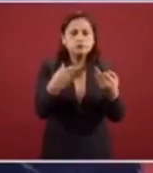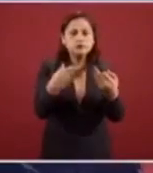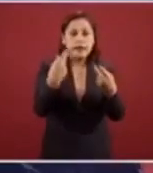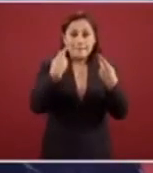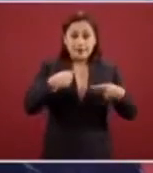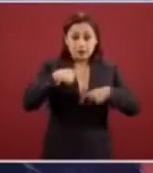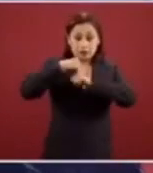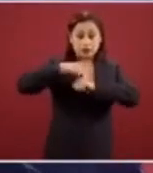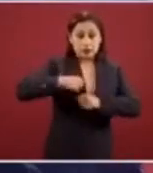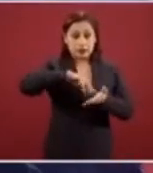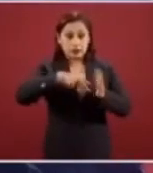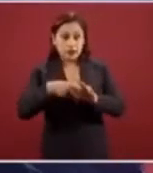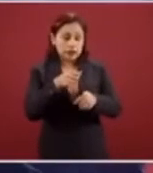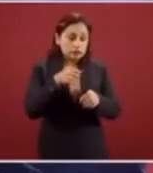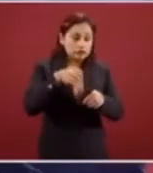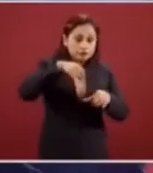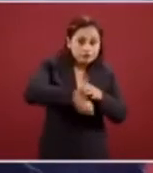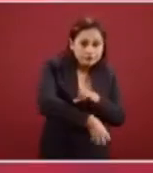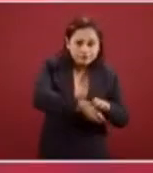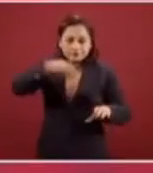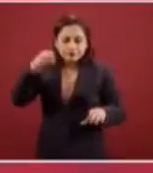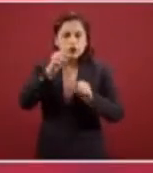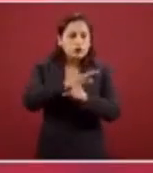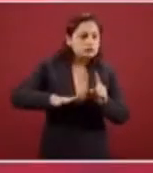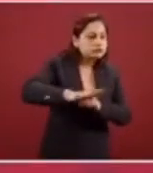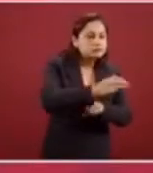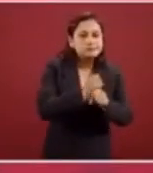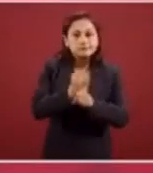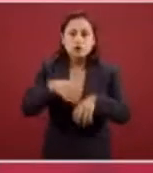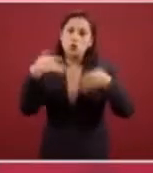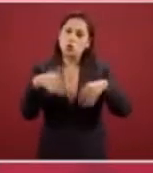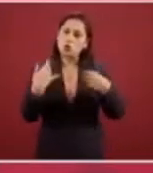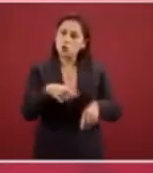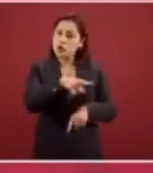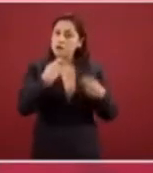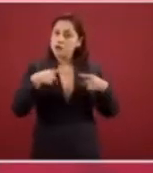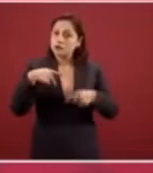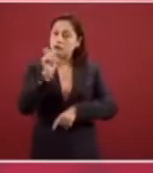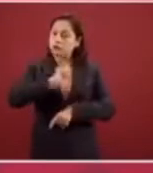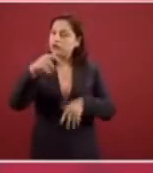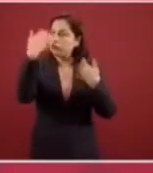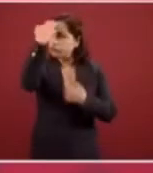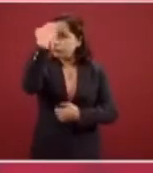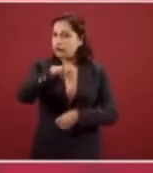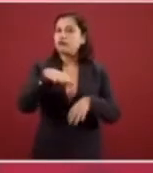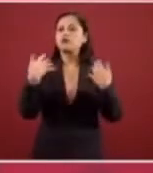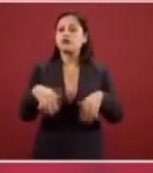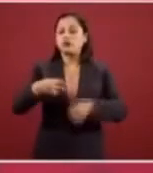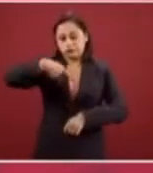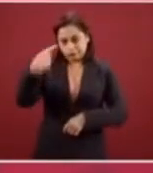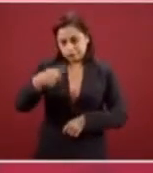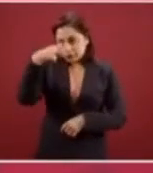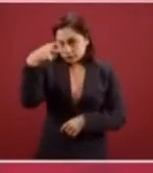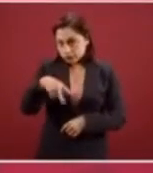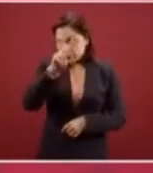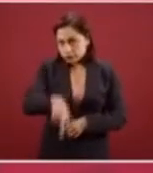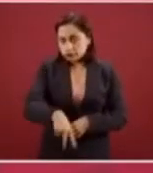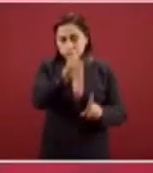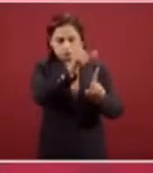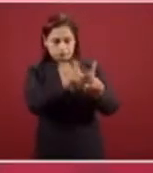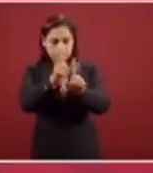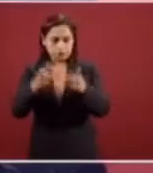producción, son gente con mucha experiencia, y diría nacionalistas, gente